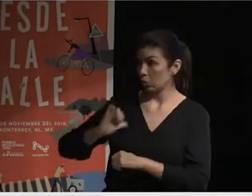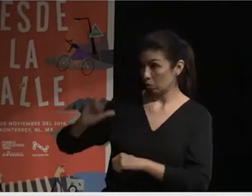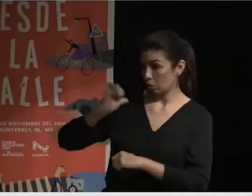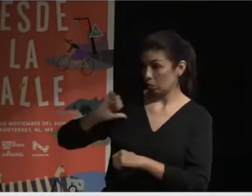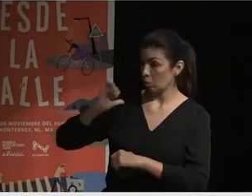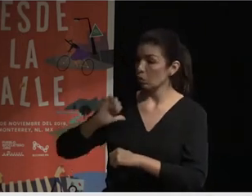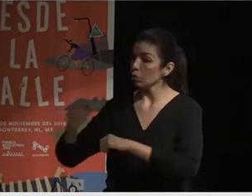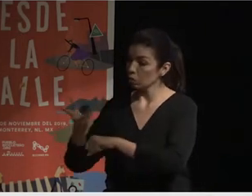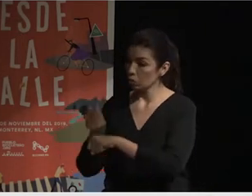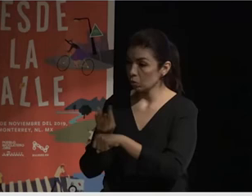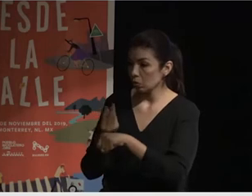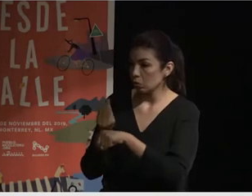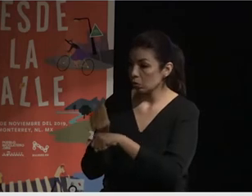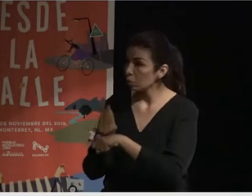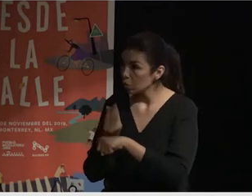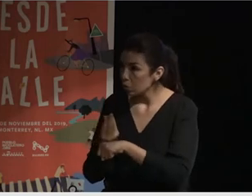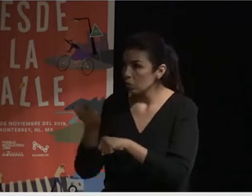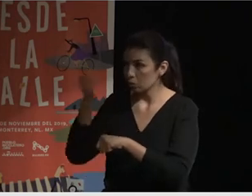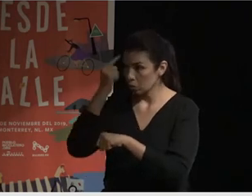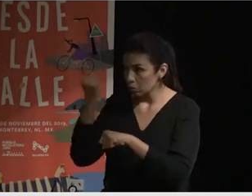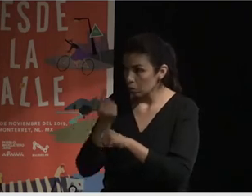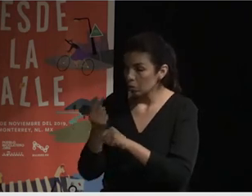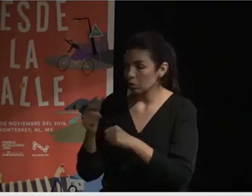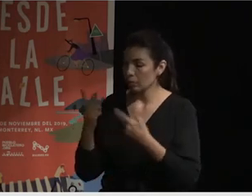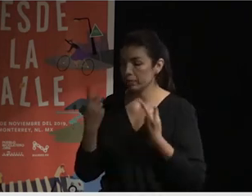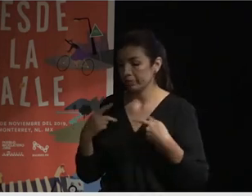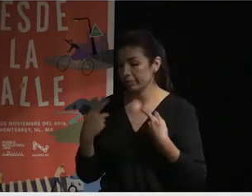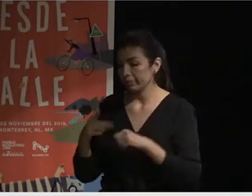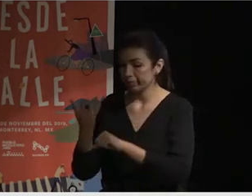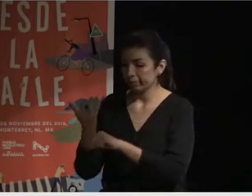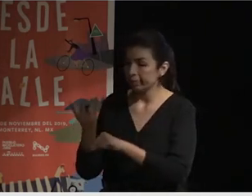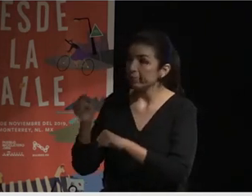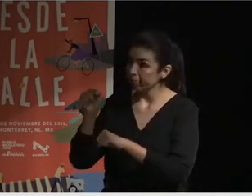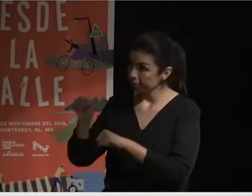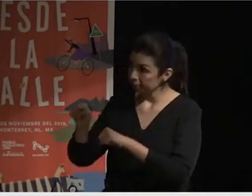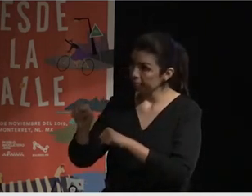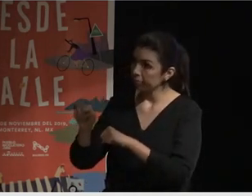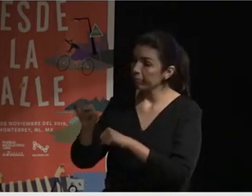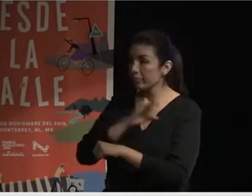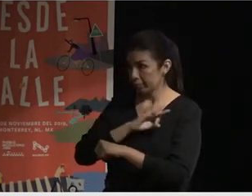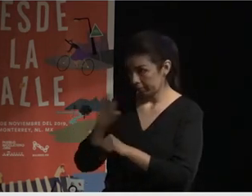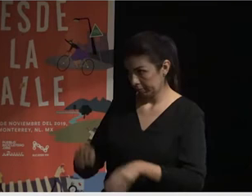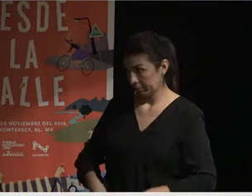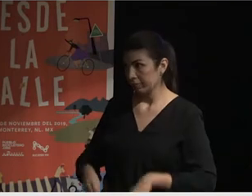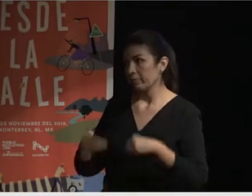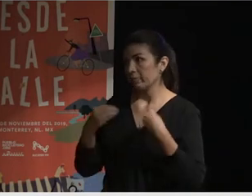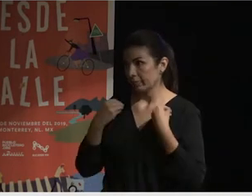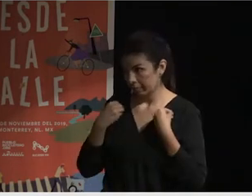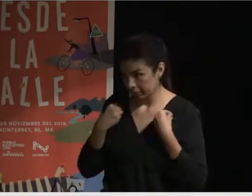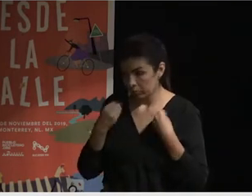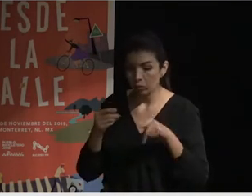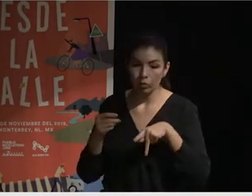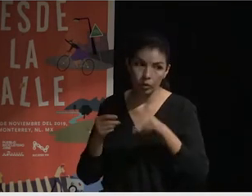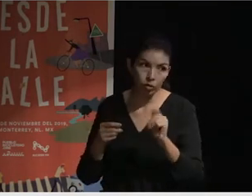Histórico. Entonces es un poco paranoico lo que pasó ahí, porque se gentrificó, pero a la par se tuvo el valor en Ciudad de México de expropiar